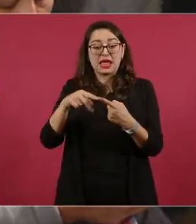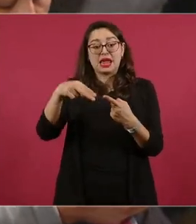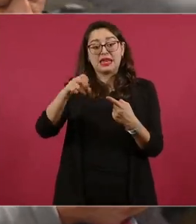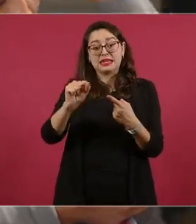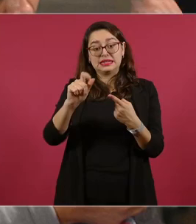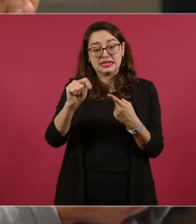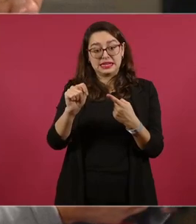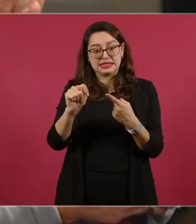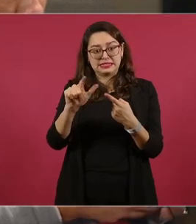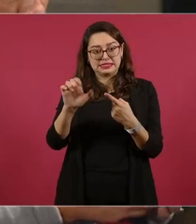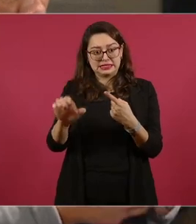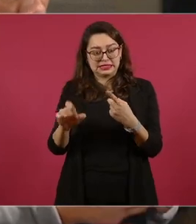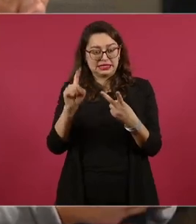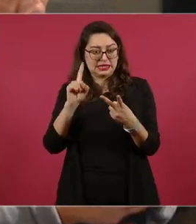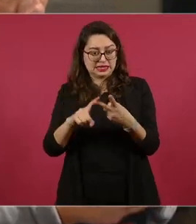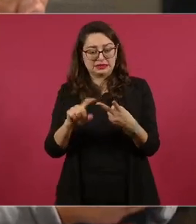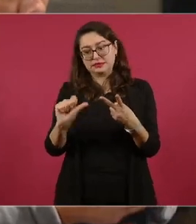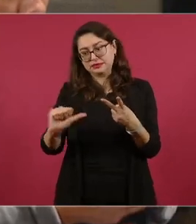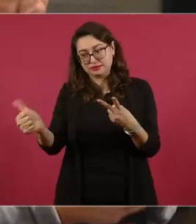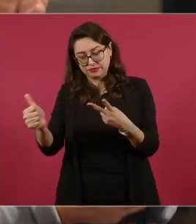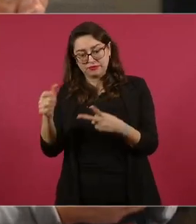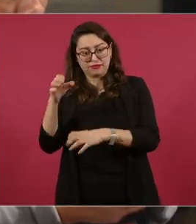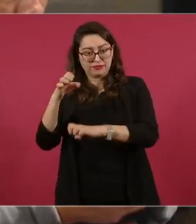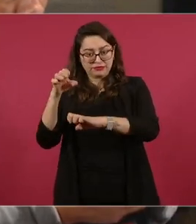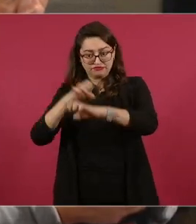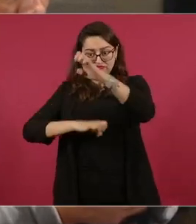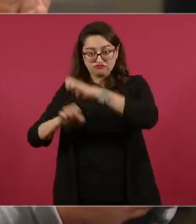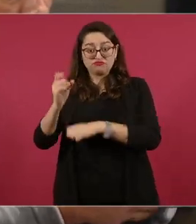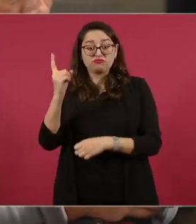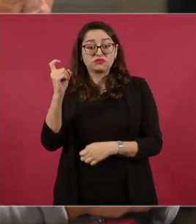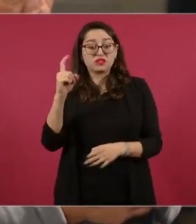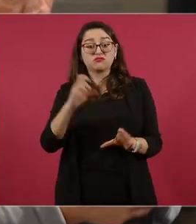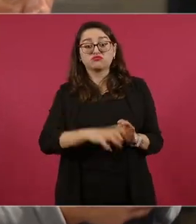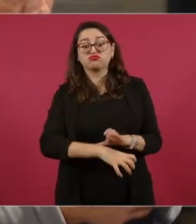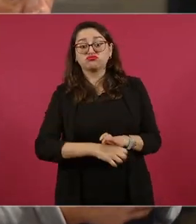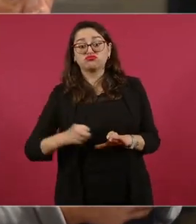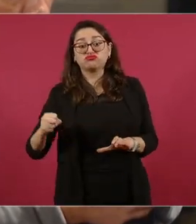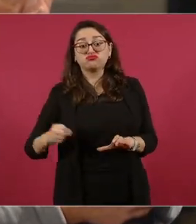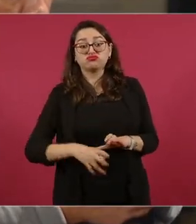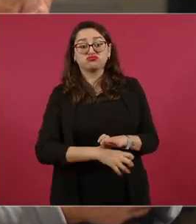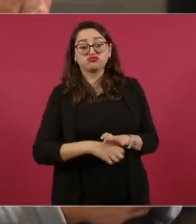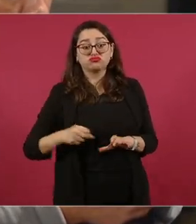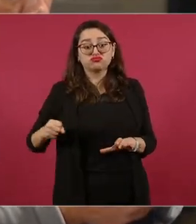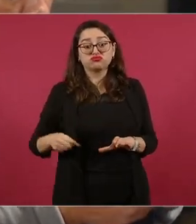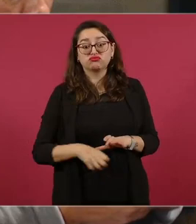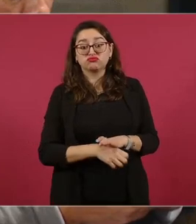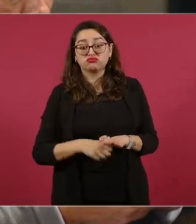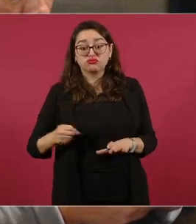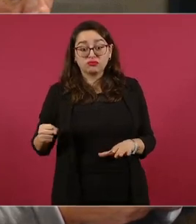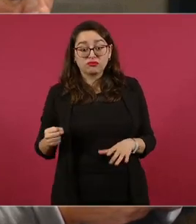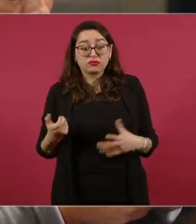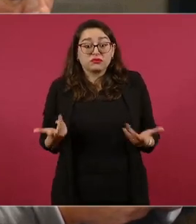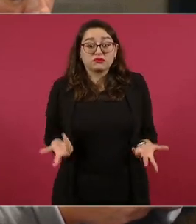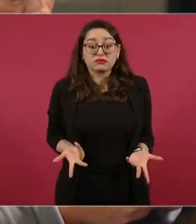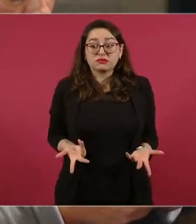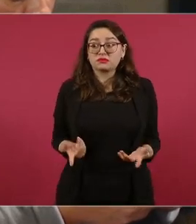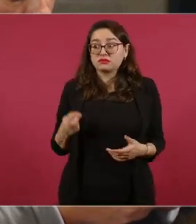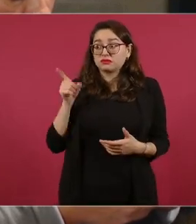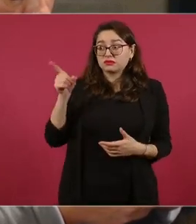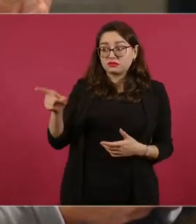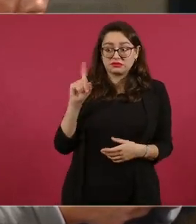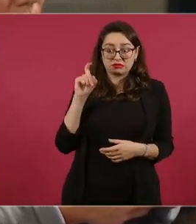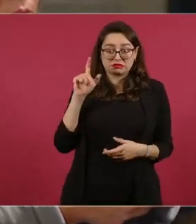está quedando sin agua. Y ni siquiera hasta 2016, de acuerdo con la versión del entonces diputado Cuitláhuac García,